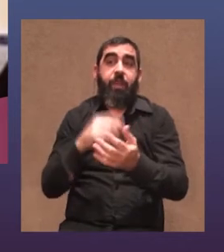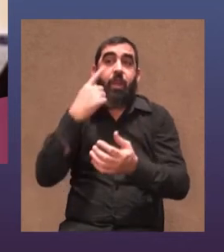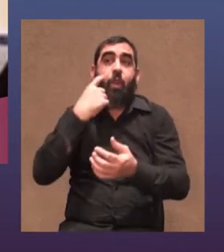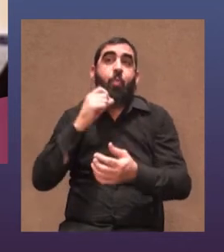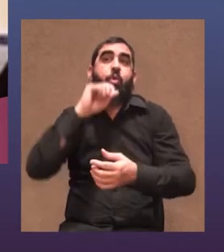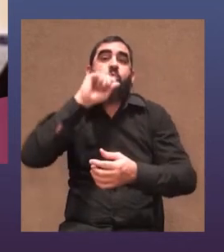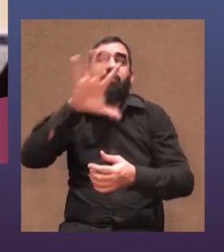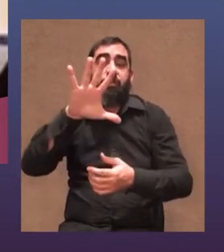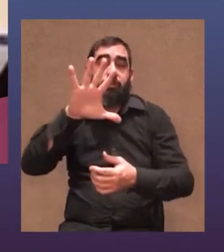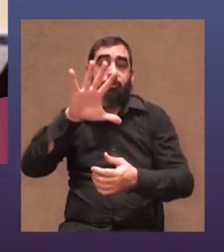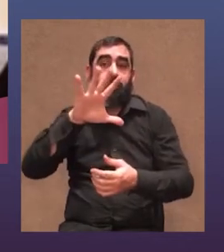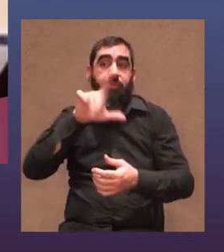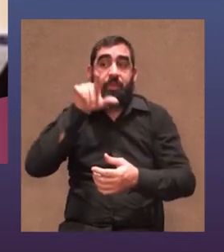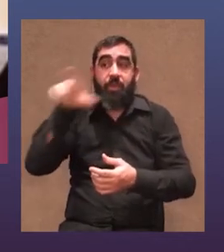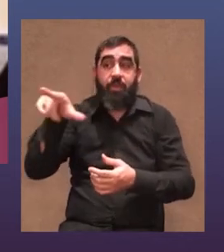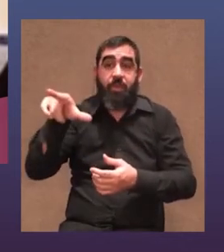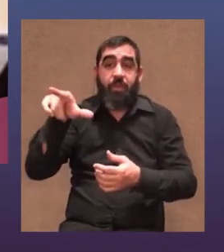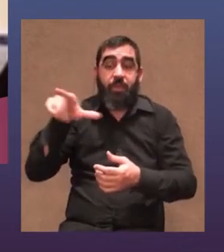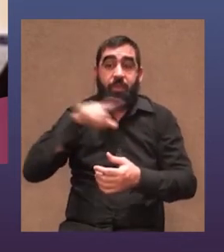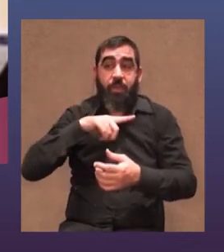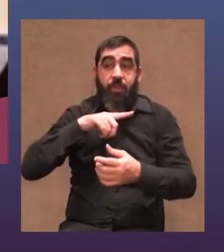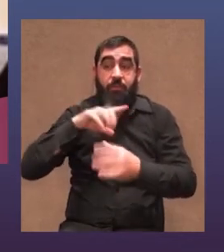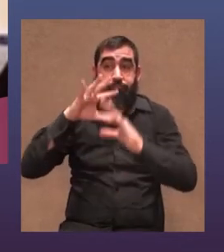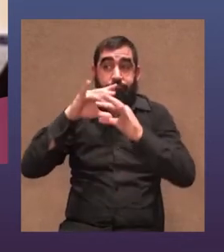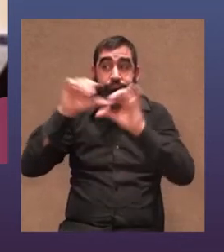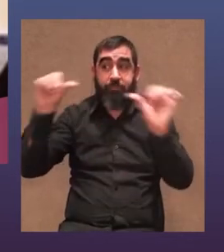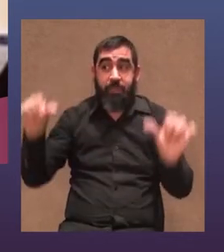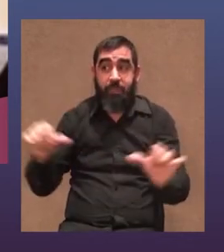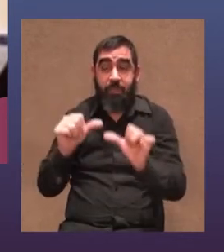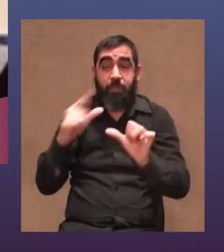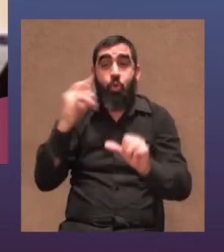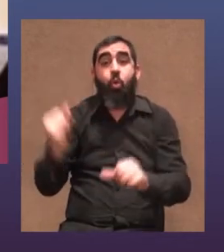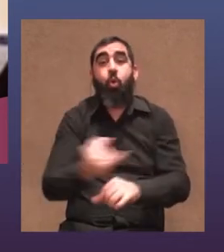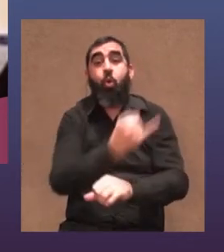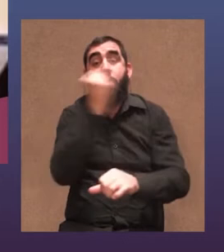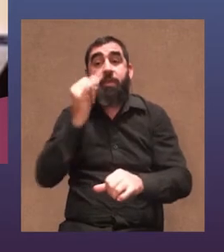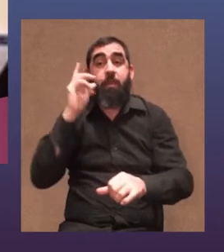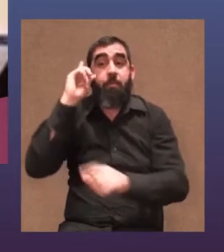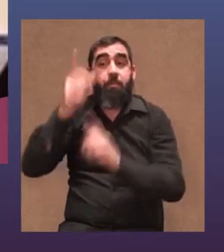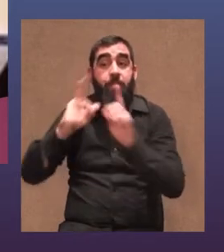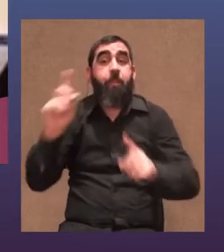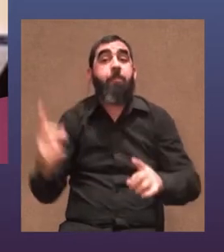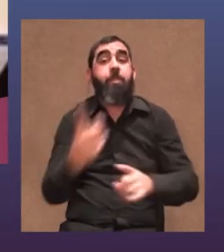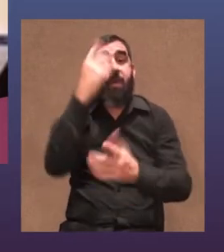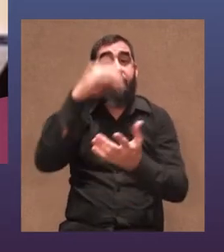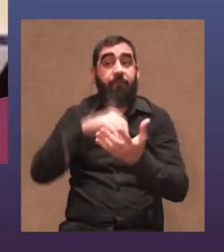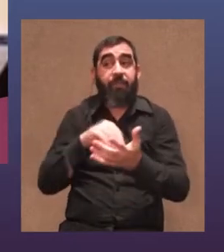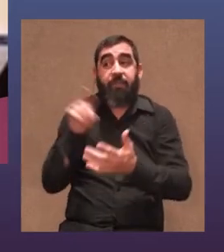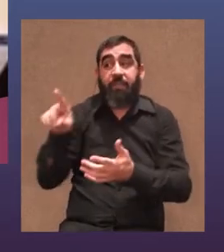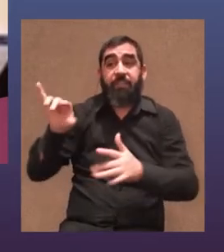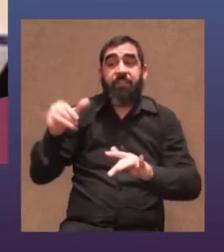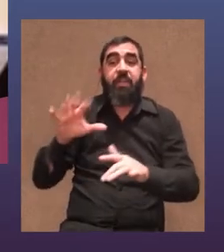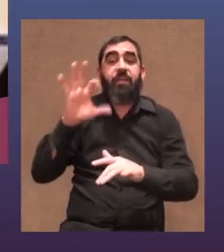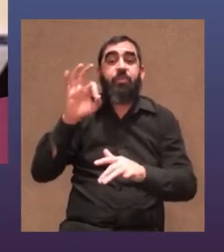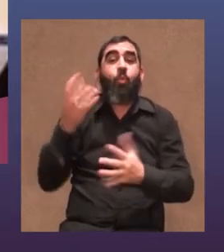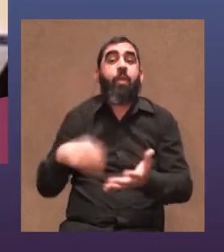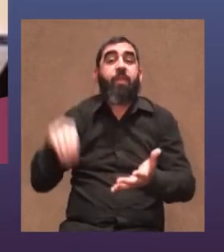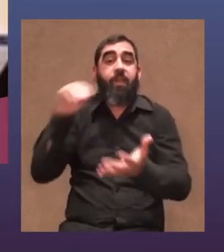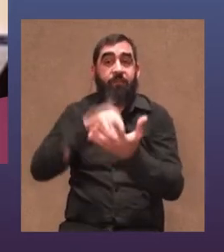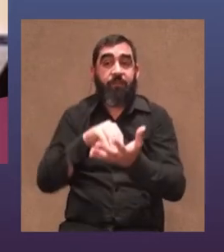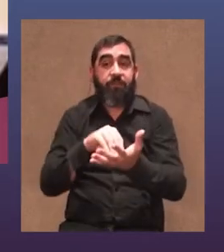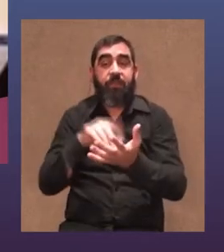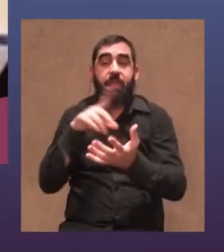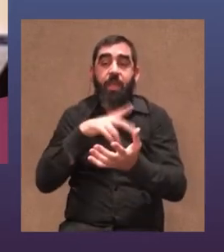Beethoven, Daniel como concertino de la orquesta, el día que yo la dirija por primera vez la va a haber tocado 50 veces, seguramente él va a tener algo más